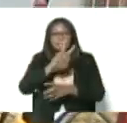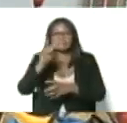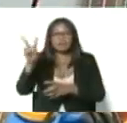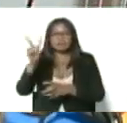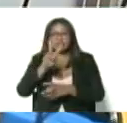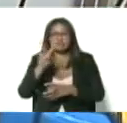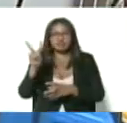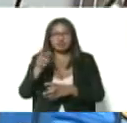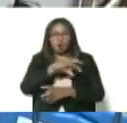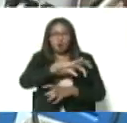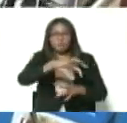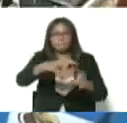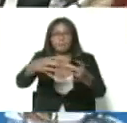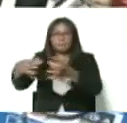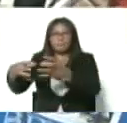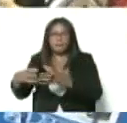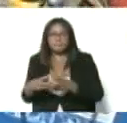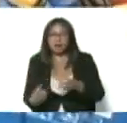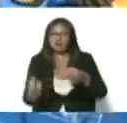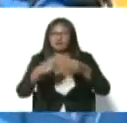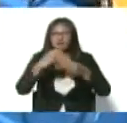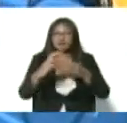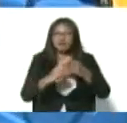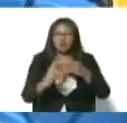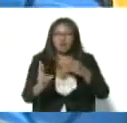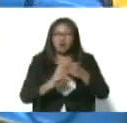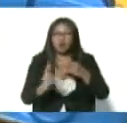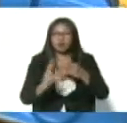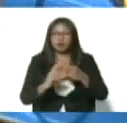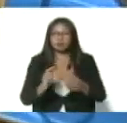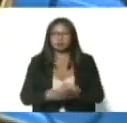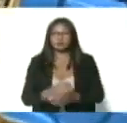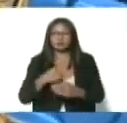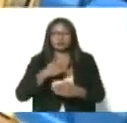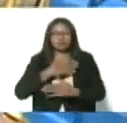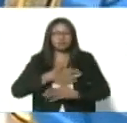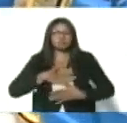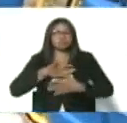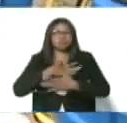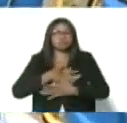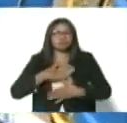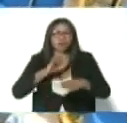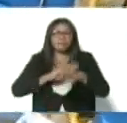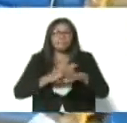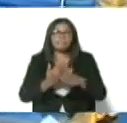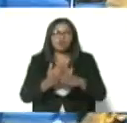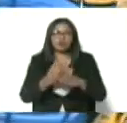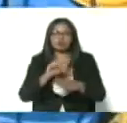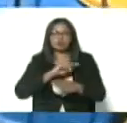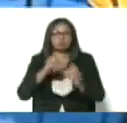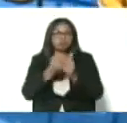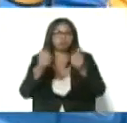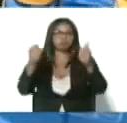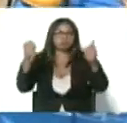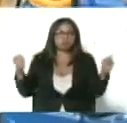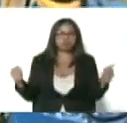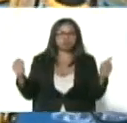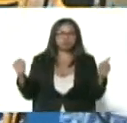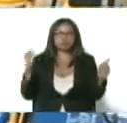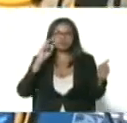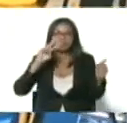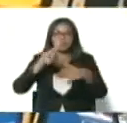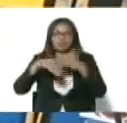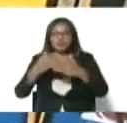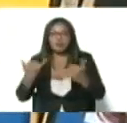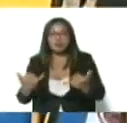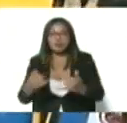incluyendo los rockies como les dije anteriormente y es satisfactorio porque una de las barreras que precisamente se le hace a